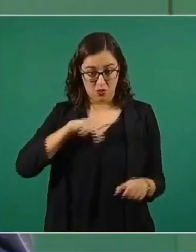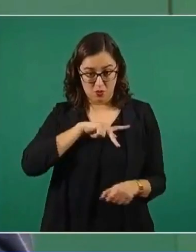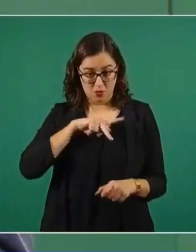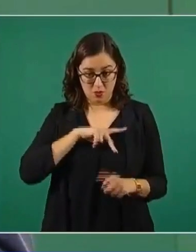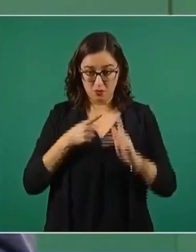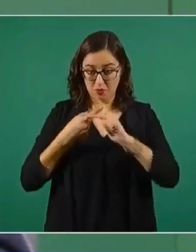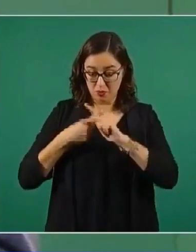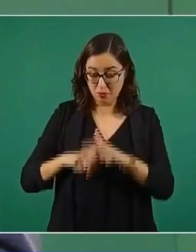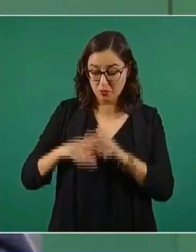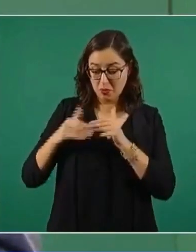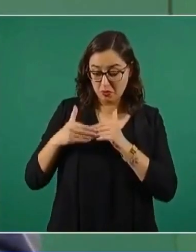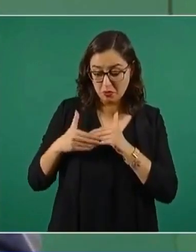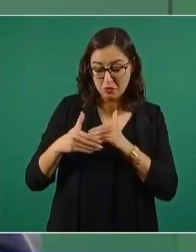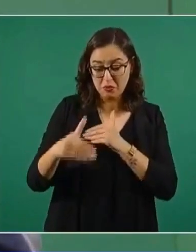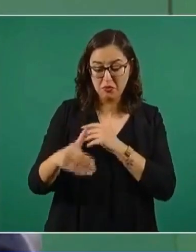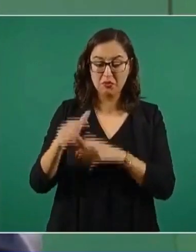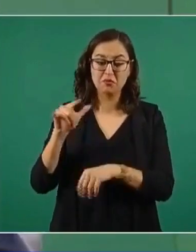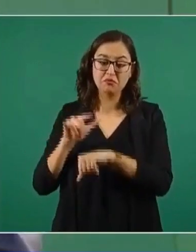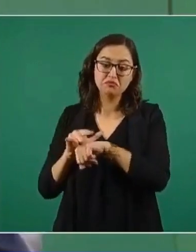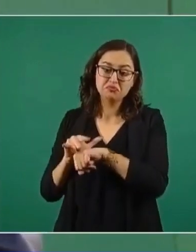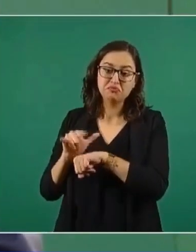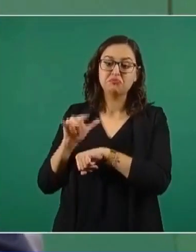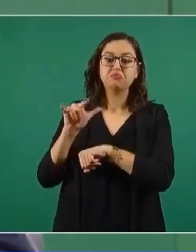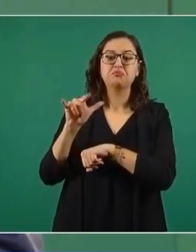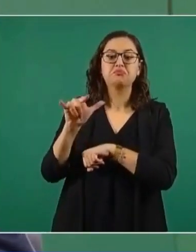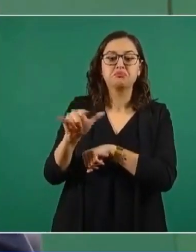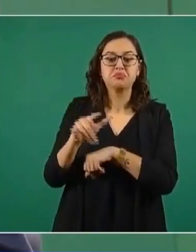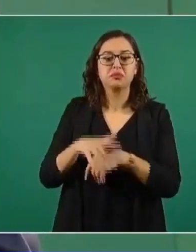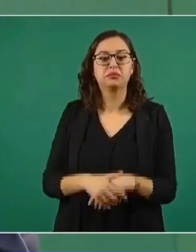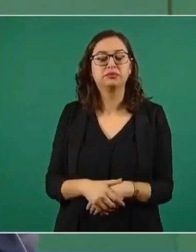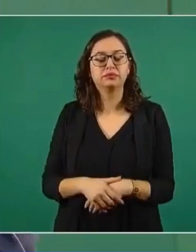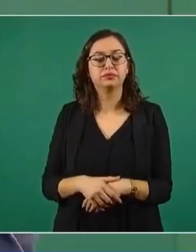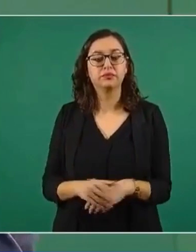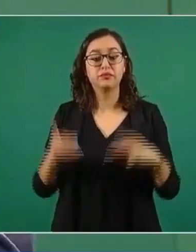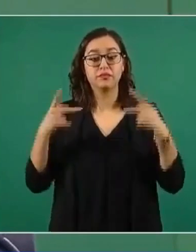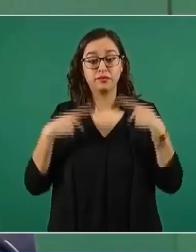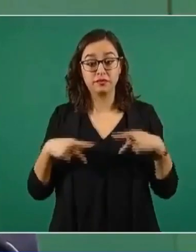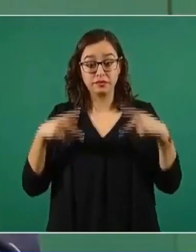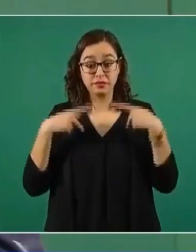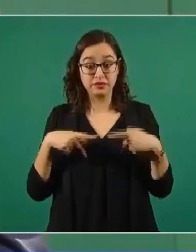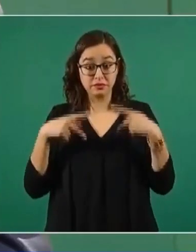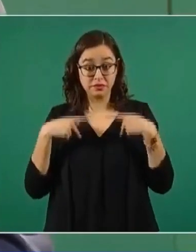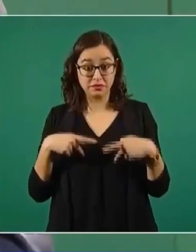se me acerca un pasajero que compró el boleto